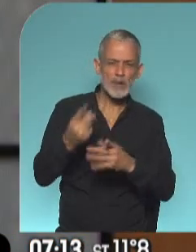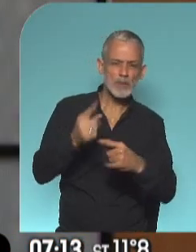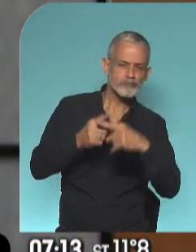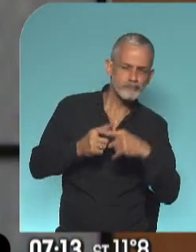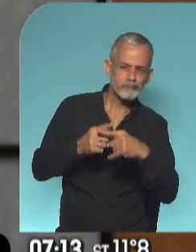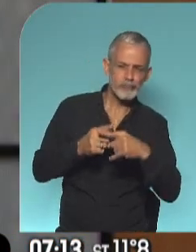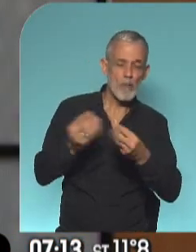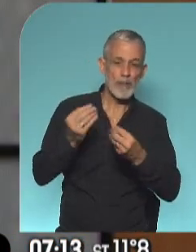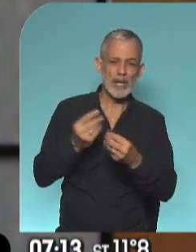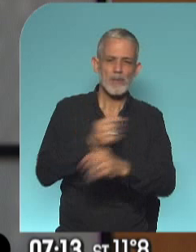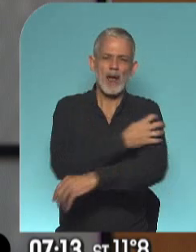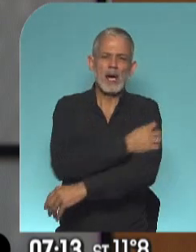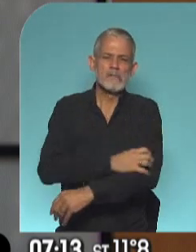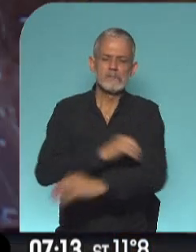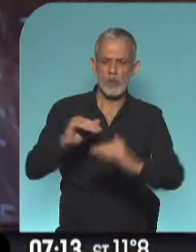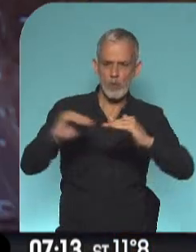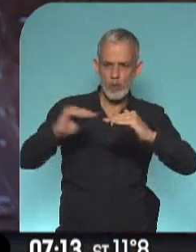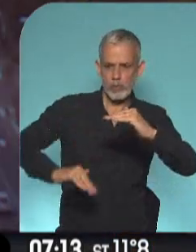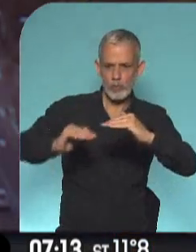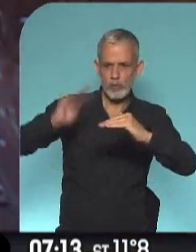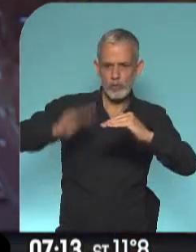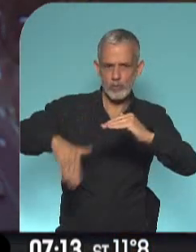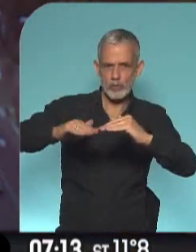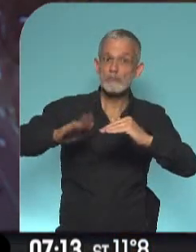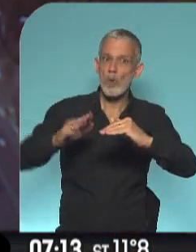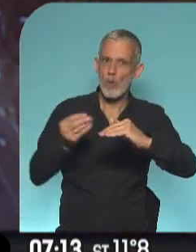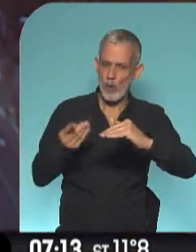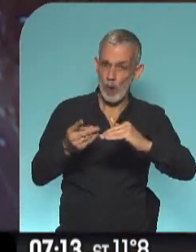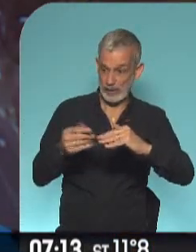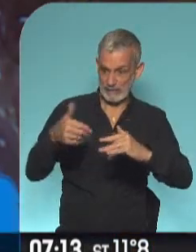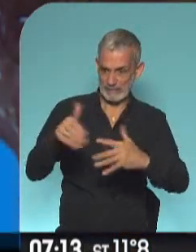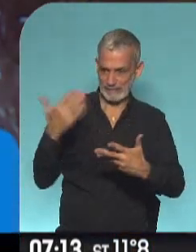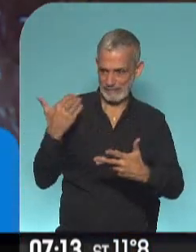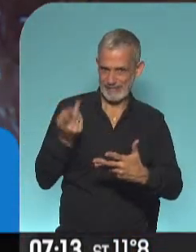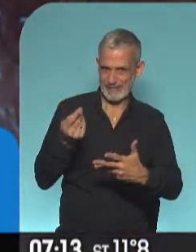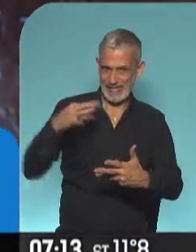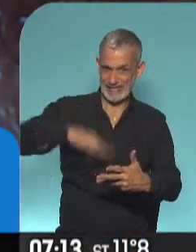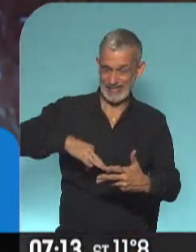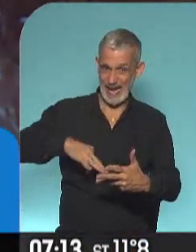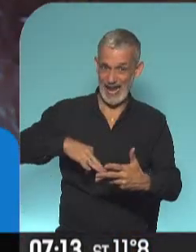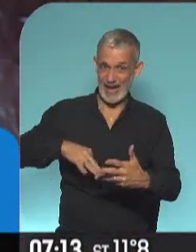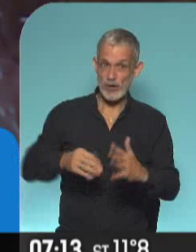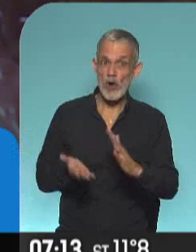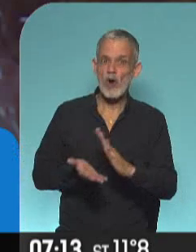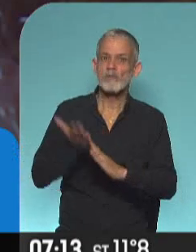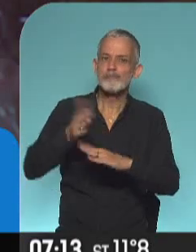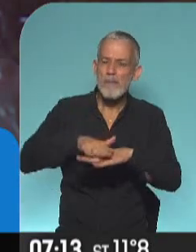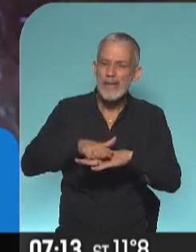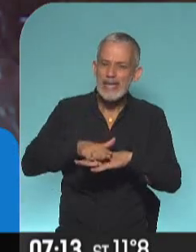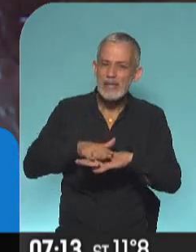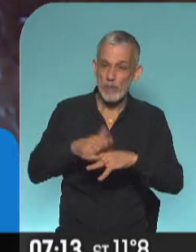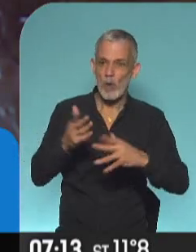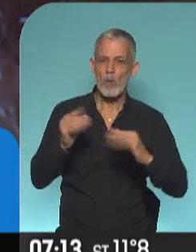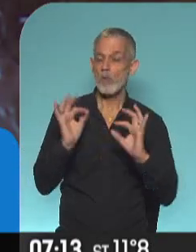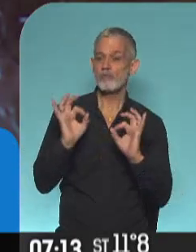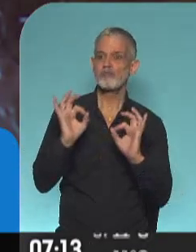la línea de indigencia. Te iba a consultar y a muy poquitos días del aumento del salario mínimo vital y móvil, ¿no? Es decir, alcanzaría para